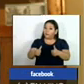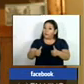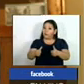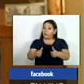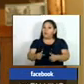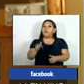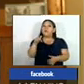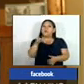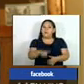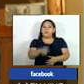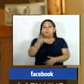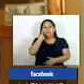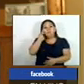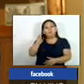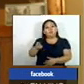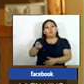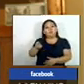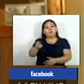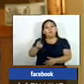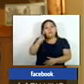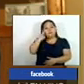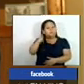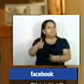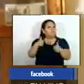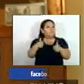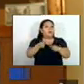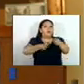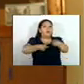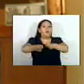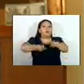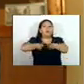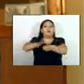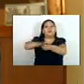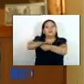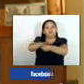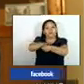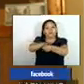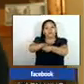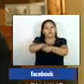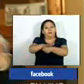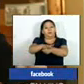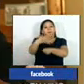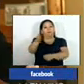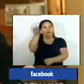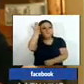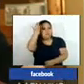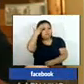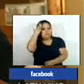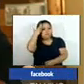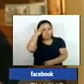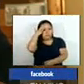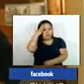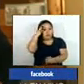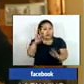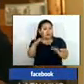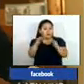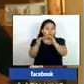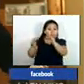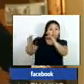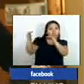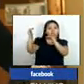estamos destacando por el buen manejo de la pandemia y está siendo reconocido por el máximo